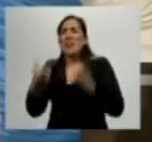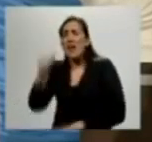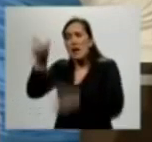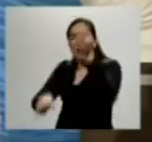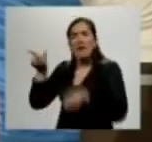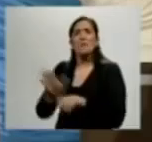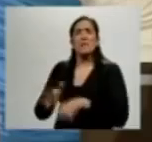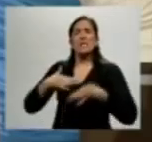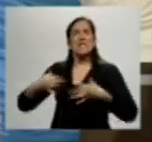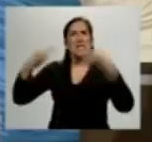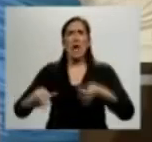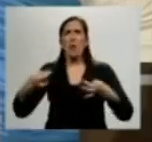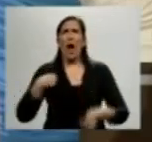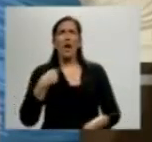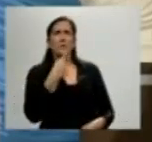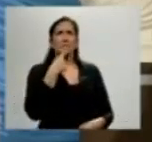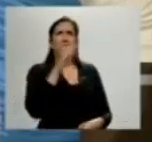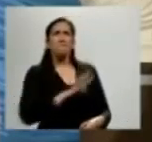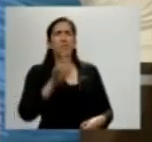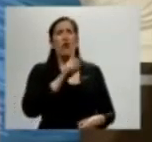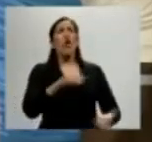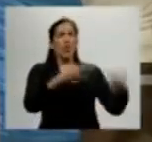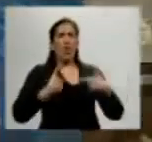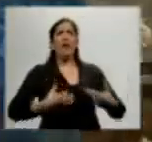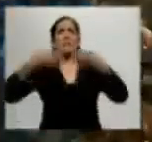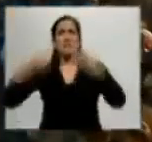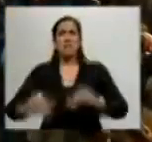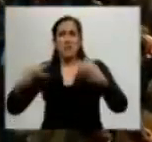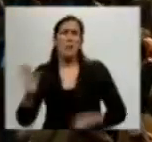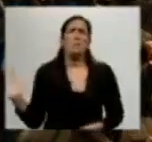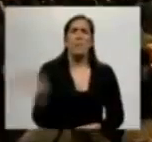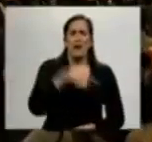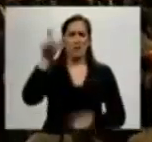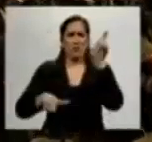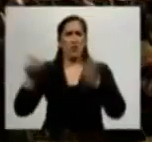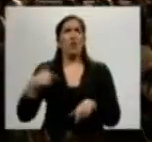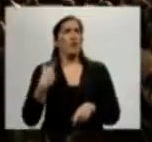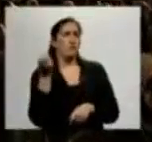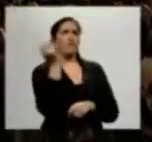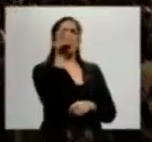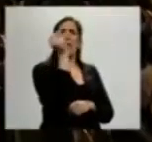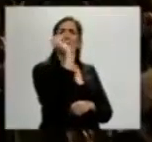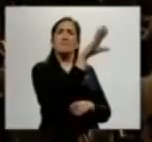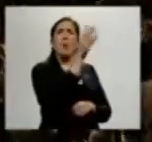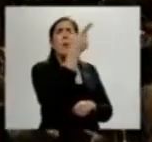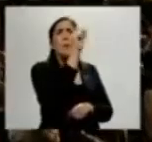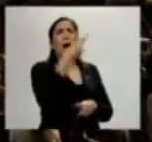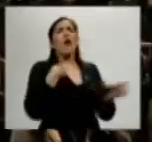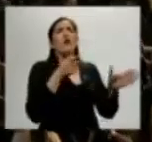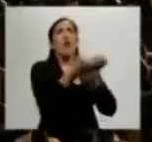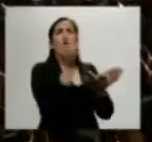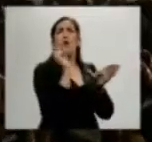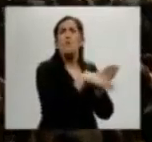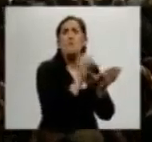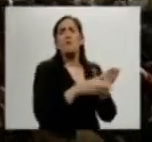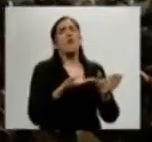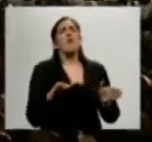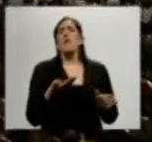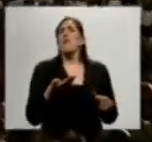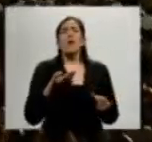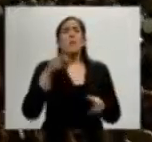y certidumbre para todos, para los depositantes, para los bancos, para